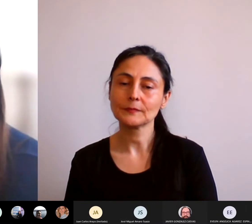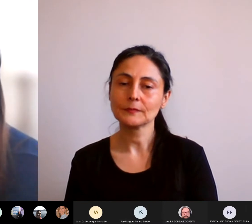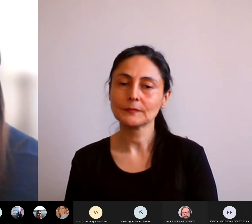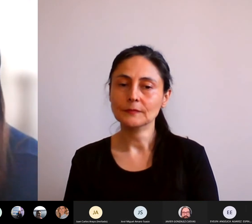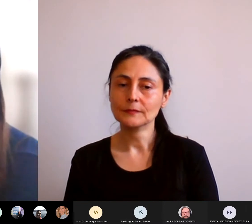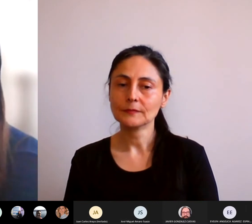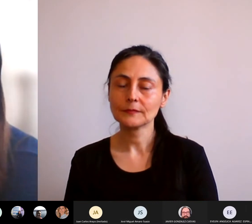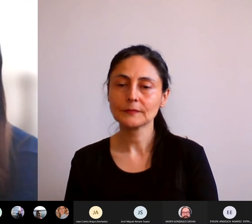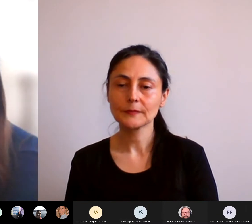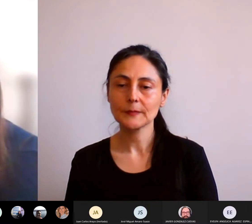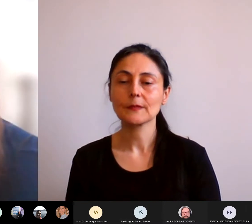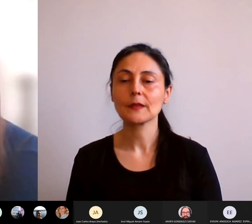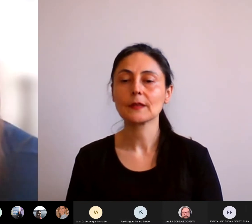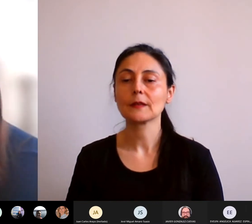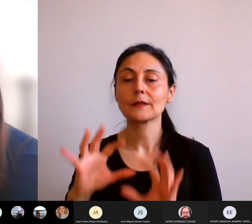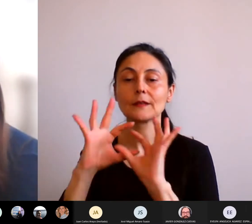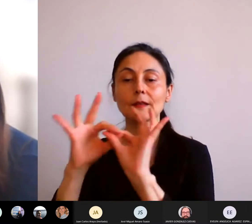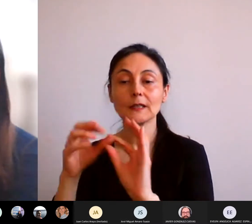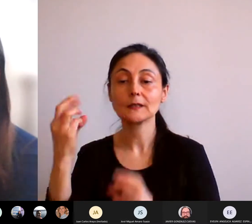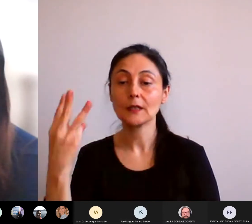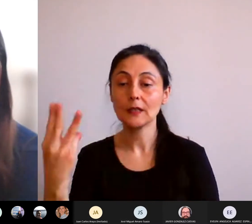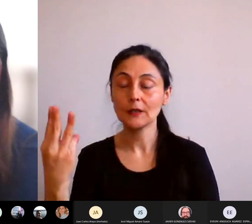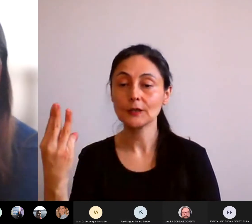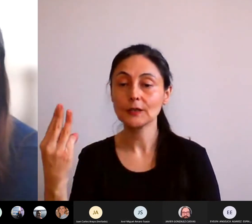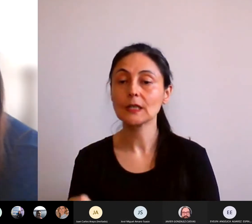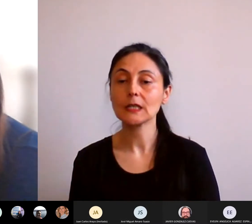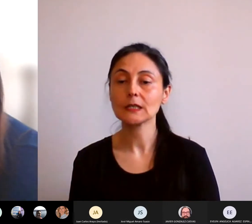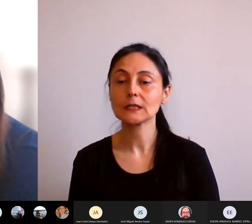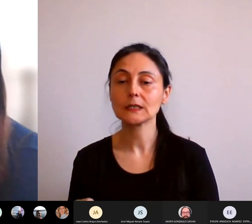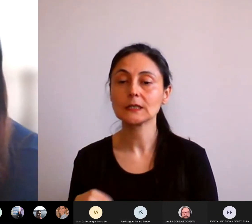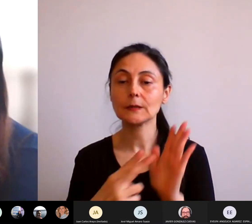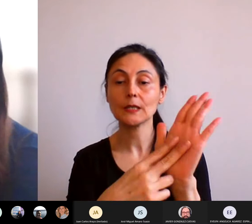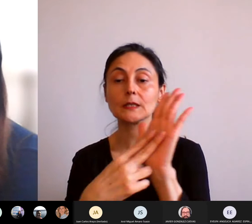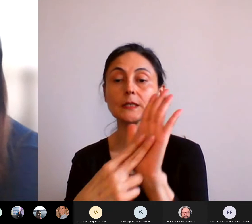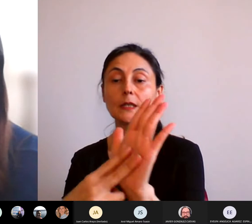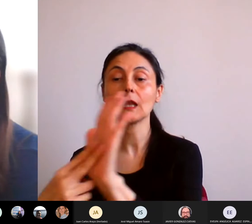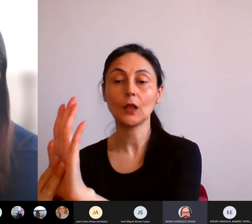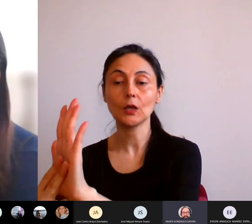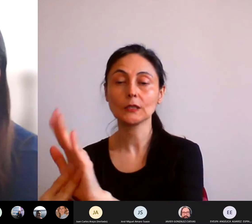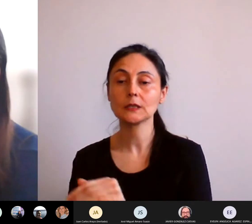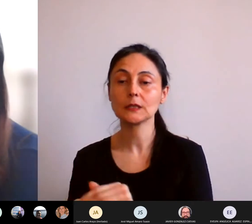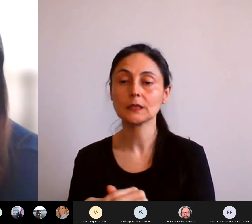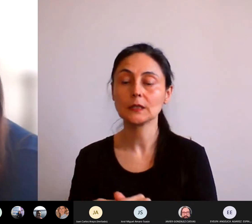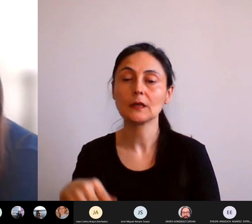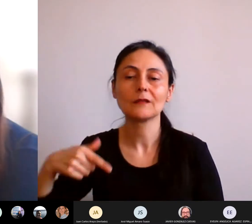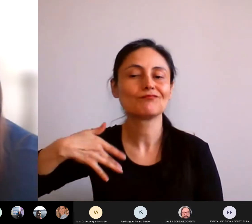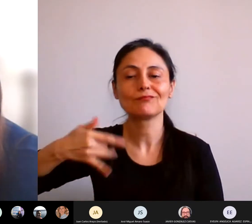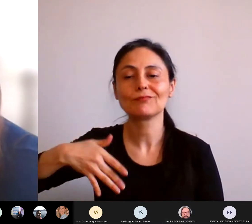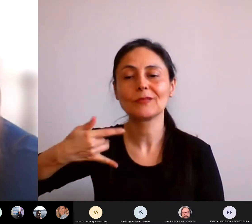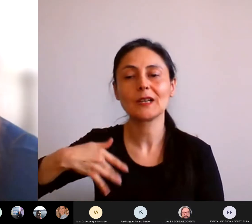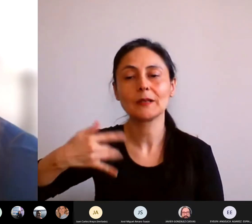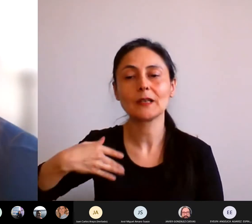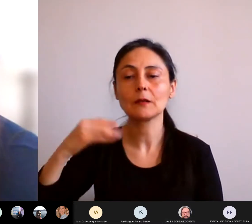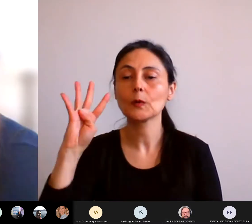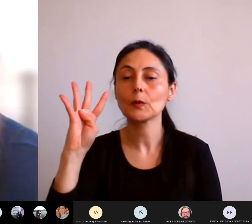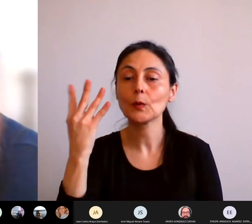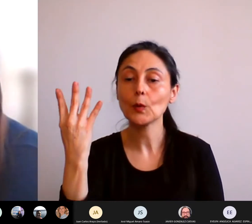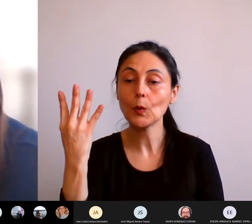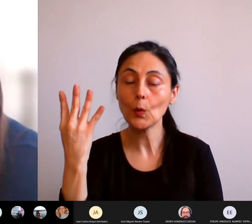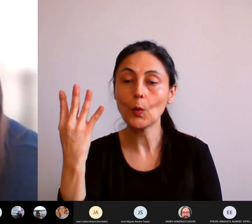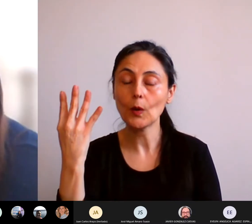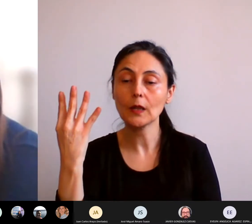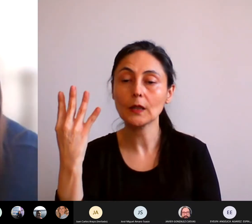expositores que tuvimos, y les cuento que lamentablemente nuestro cuarto expositor, nuestro kinesiólogo